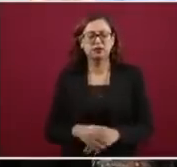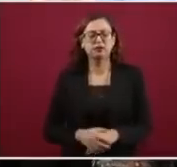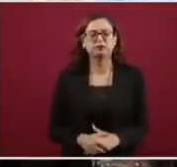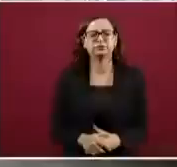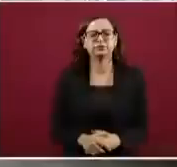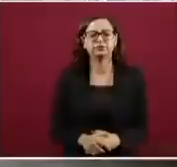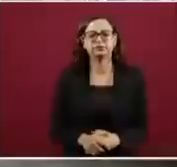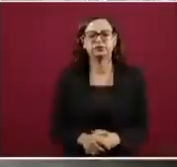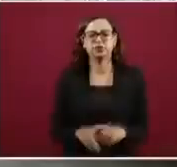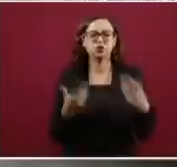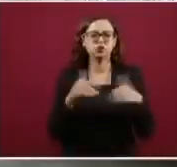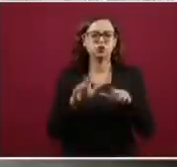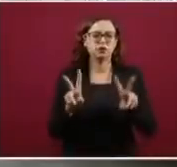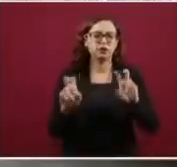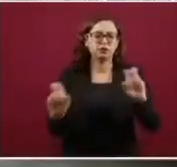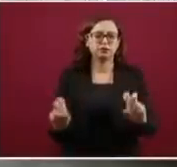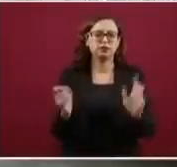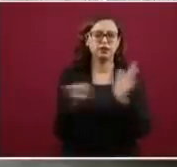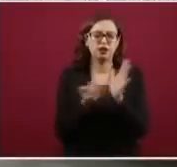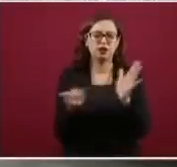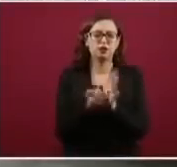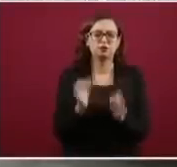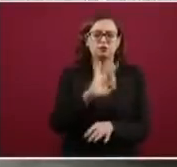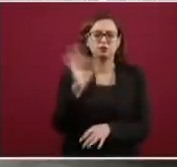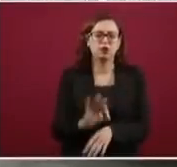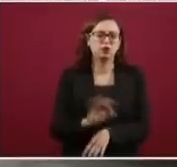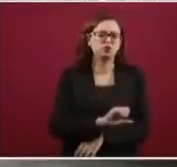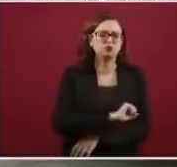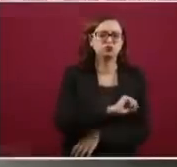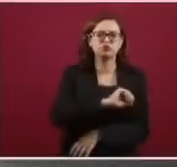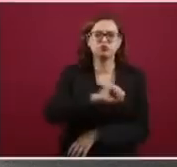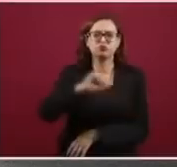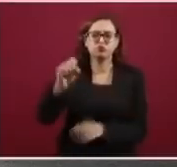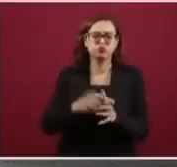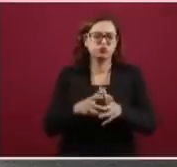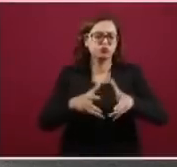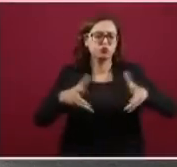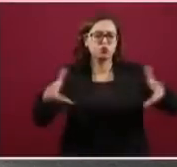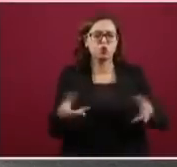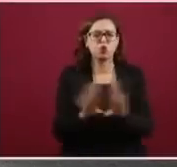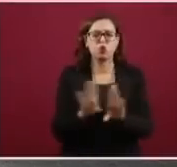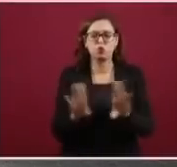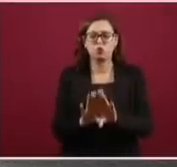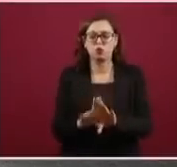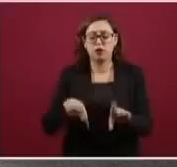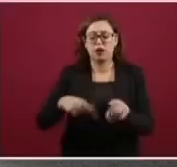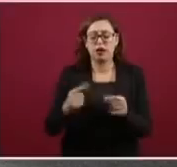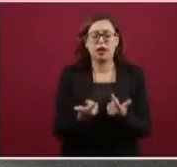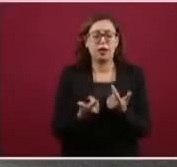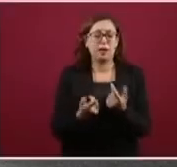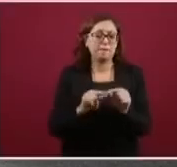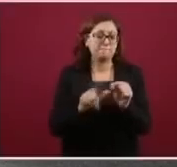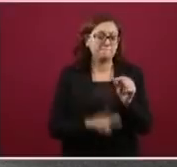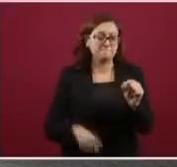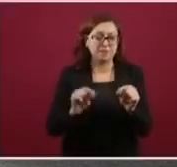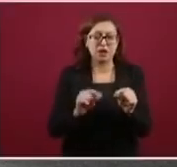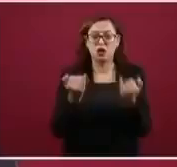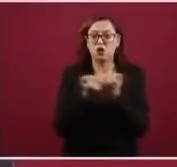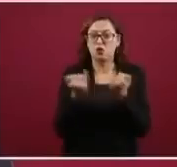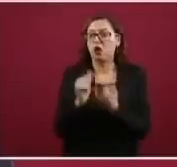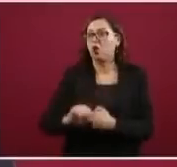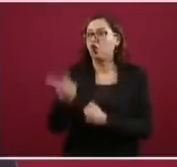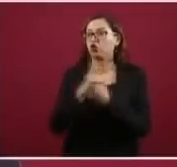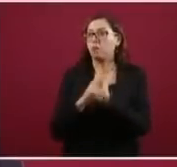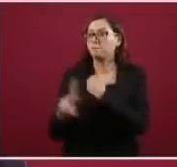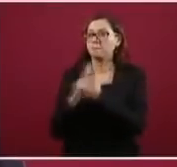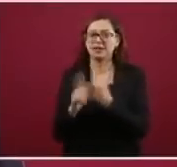al crecimiento de la tasa de crecimiento promedio de la economía la economía de méxico y la de cual poco al cual que cualquier país